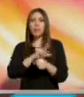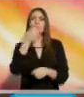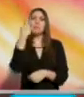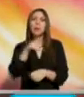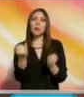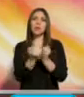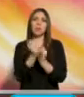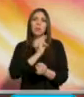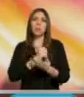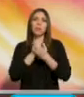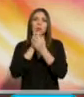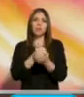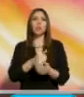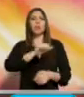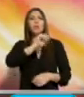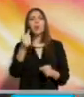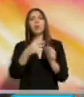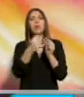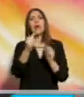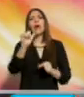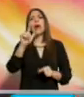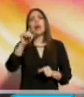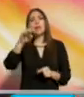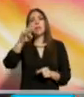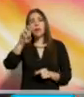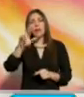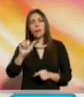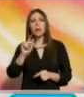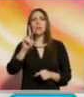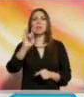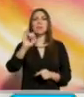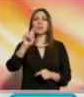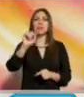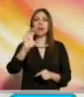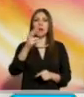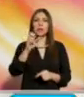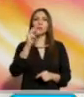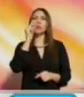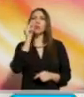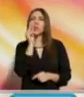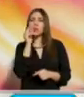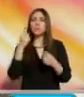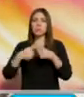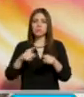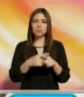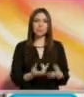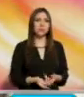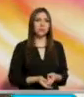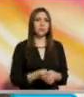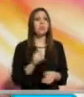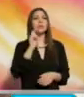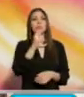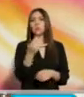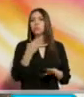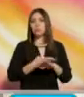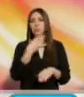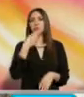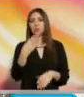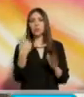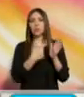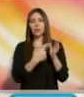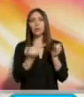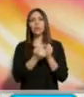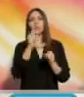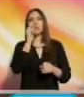finalizar, las almendras, los pistachos, las nueces. Definitivamente, son grasas muy buenas, Sí. grasas como las oleaginosas,